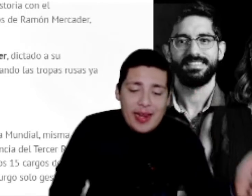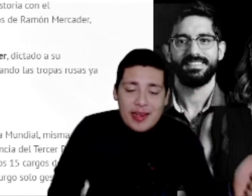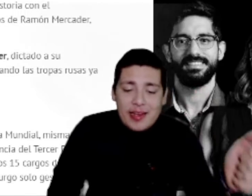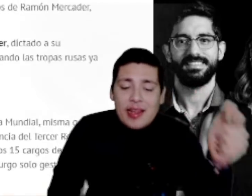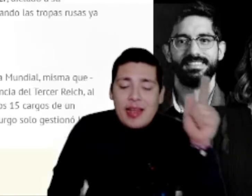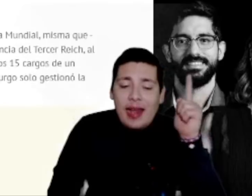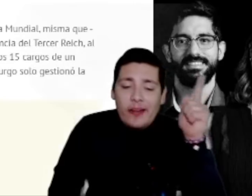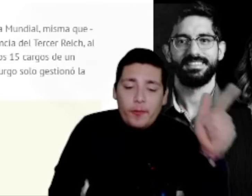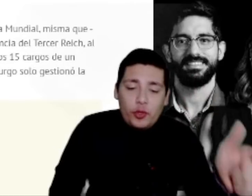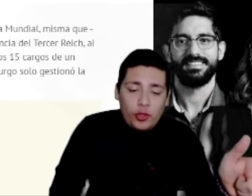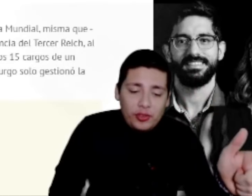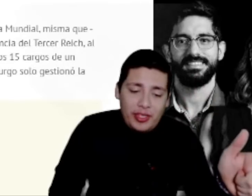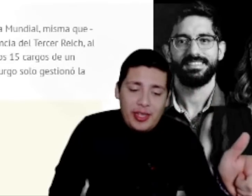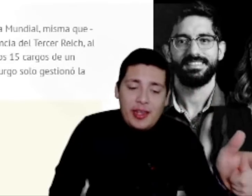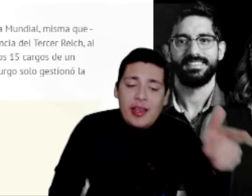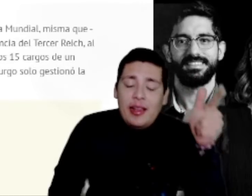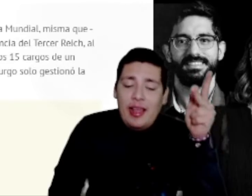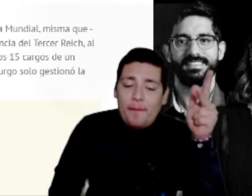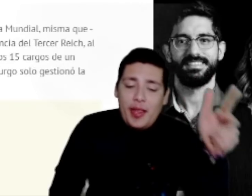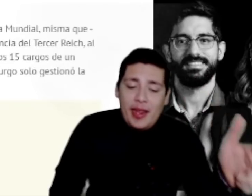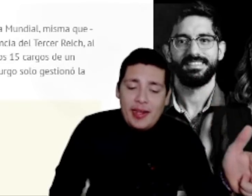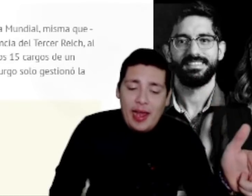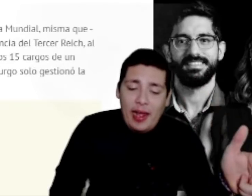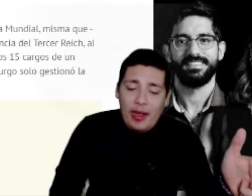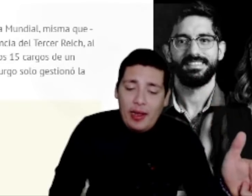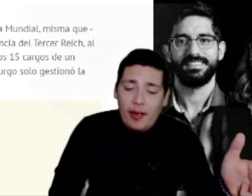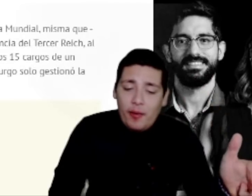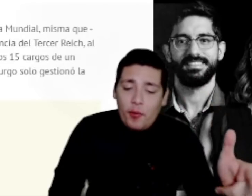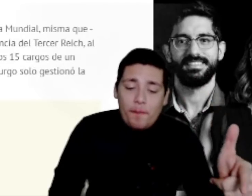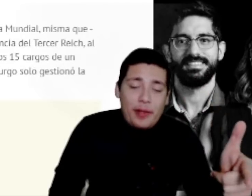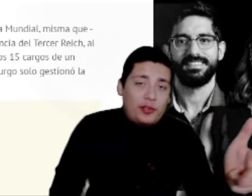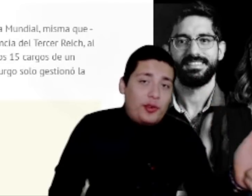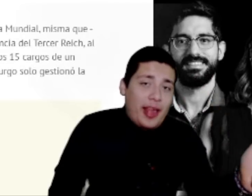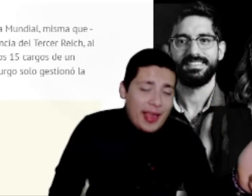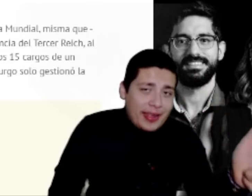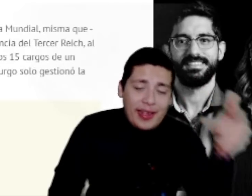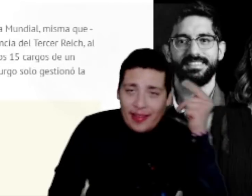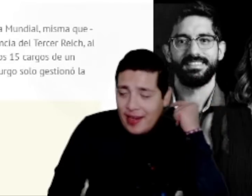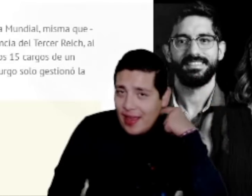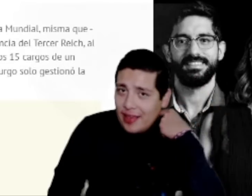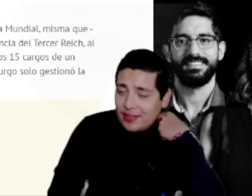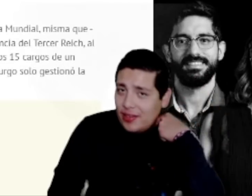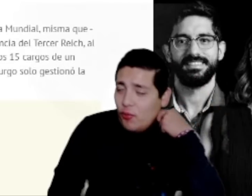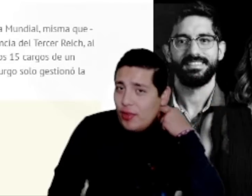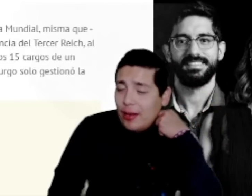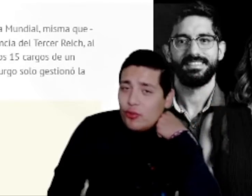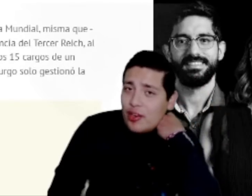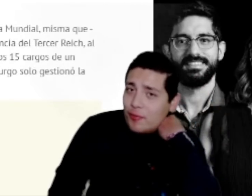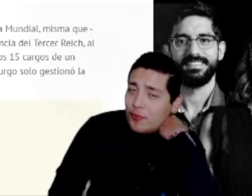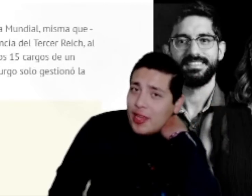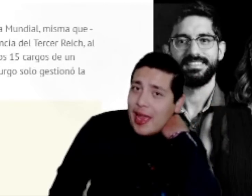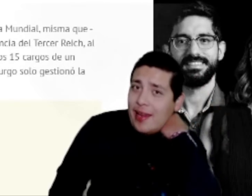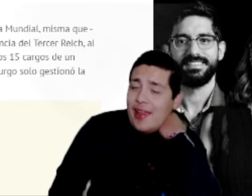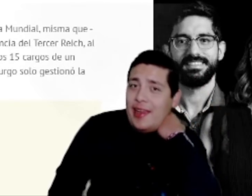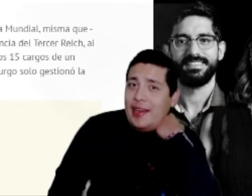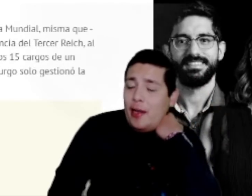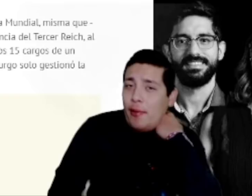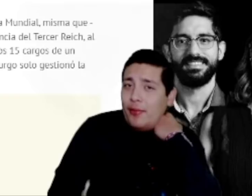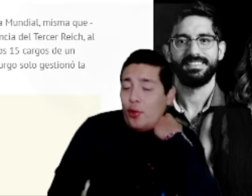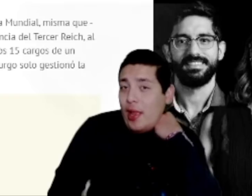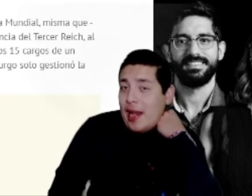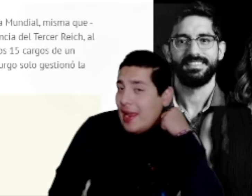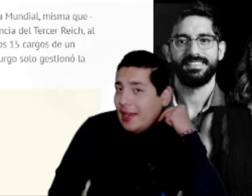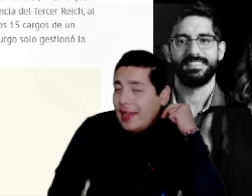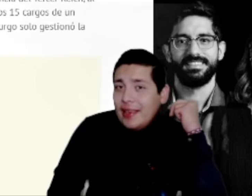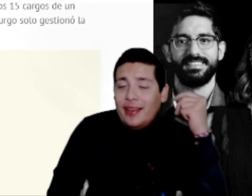a Lenin, a León Trotsky, también a un personaje de la Segunda Lucha Mundial en el